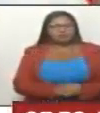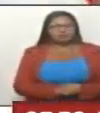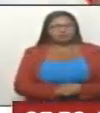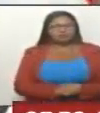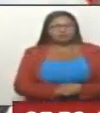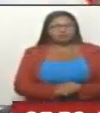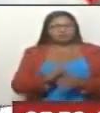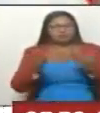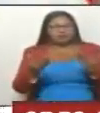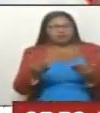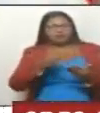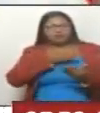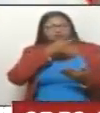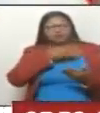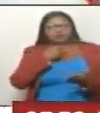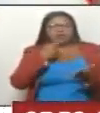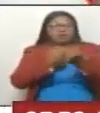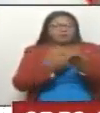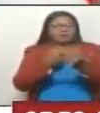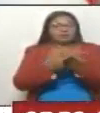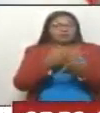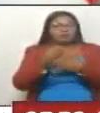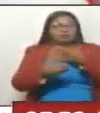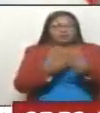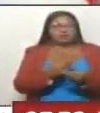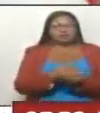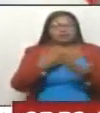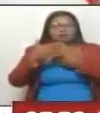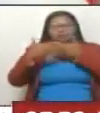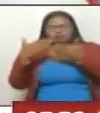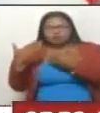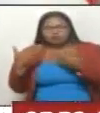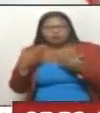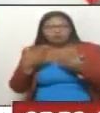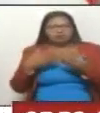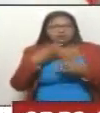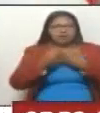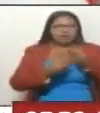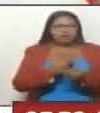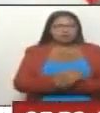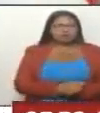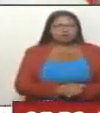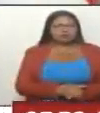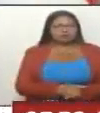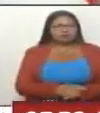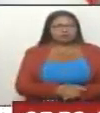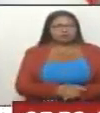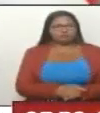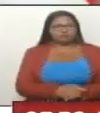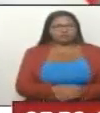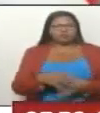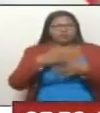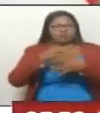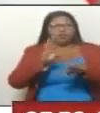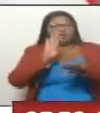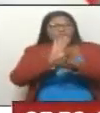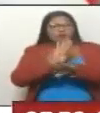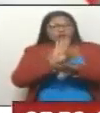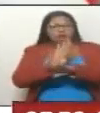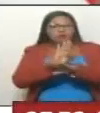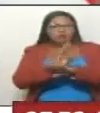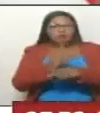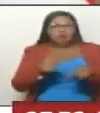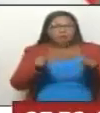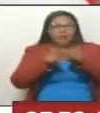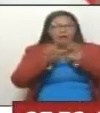lo social, la inversión social, del bien común, la inversión social, de intentar proteger